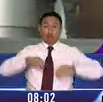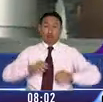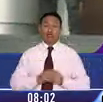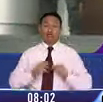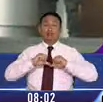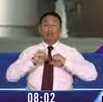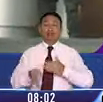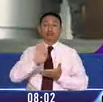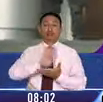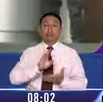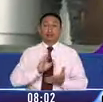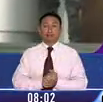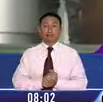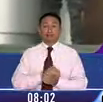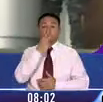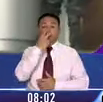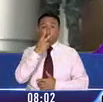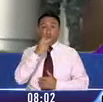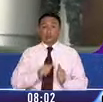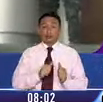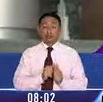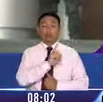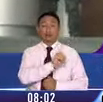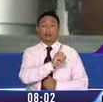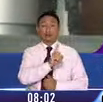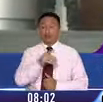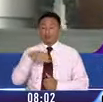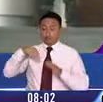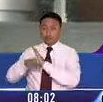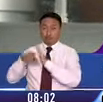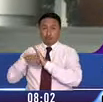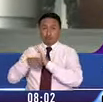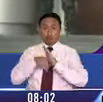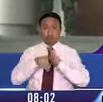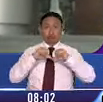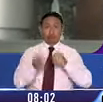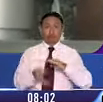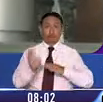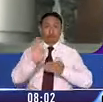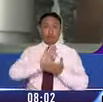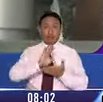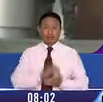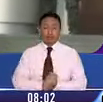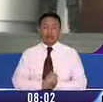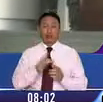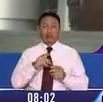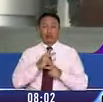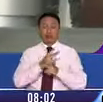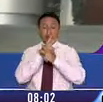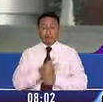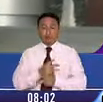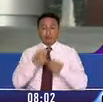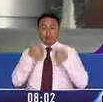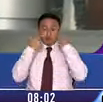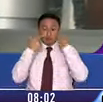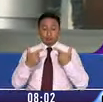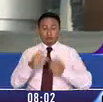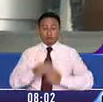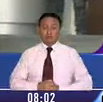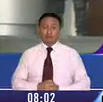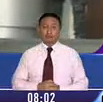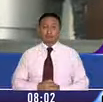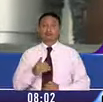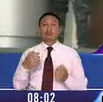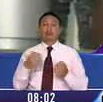Legislativo. Podemos observar que cada uno de los ingresos de la Asamblea están resguardados plenamente por